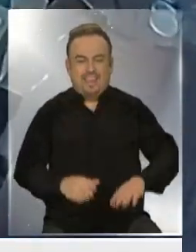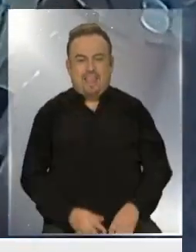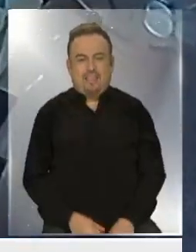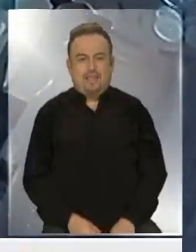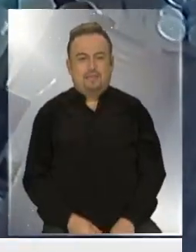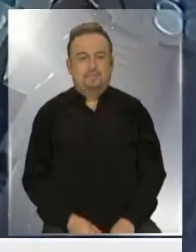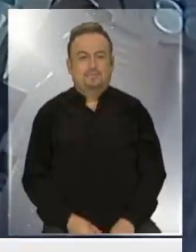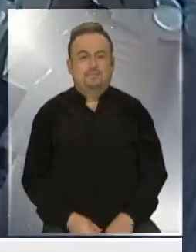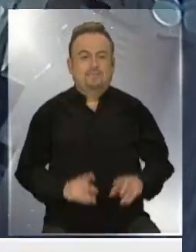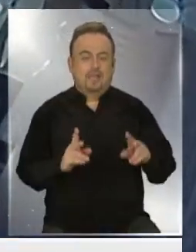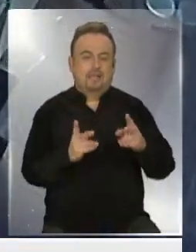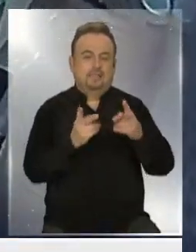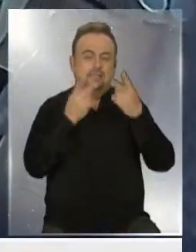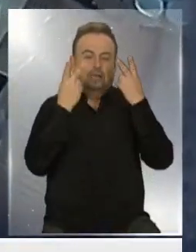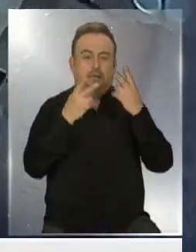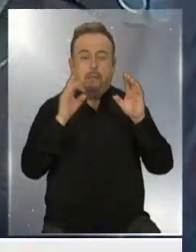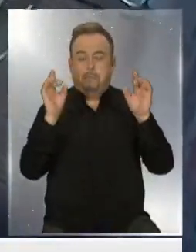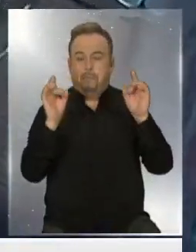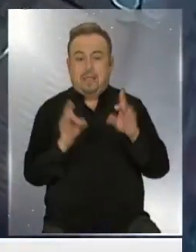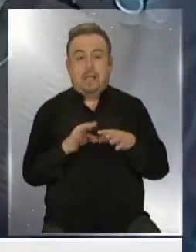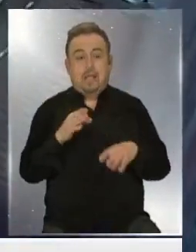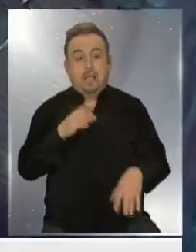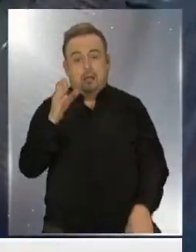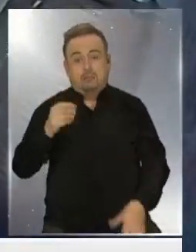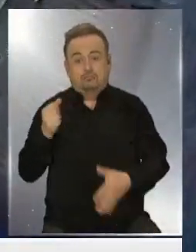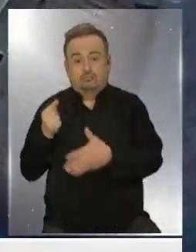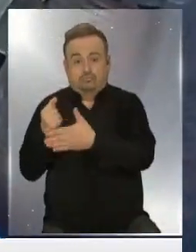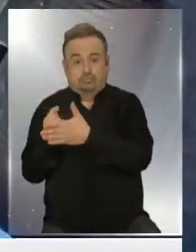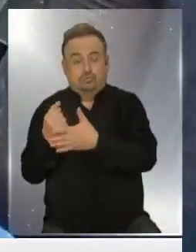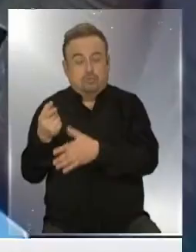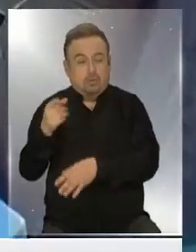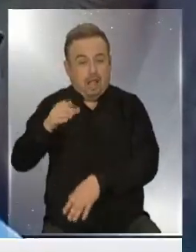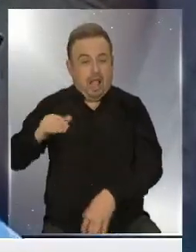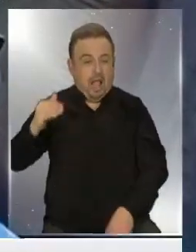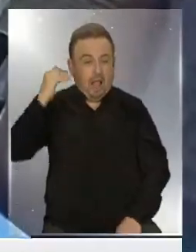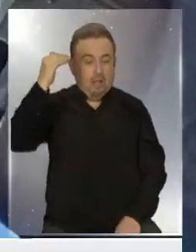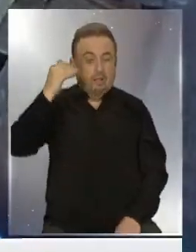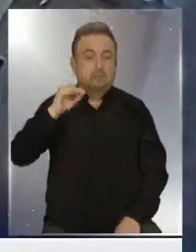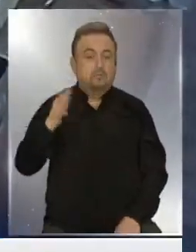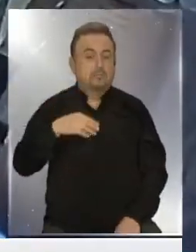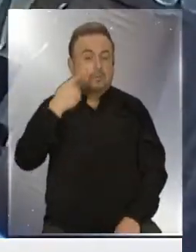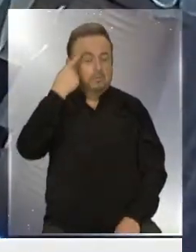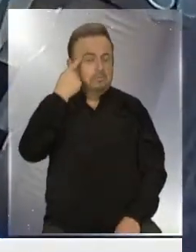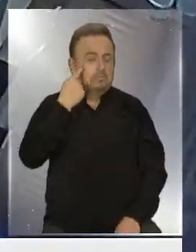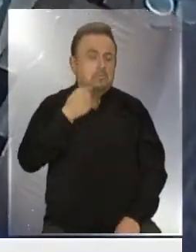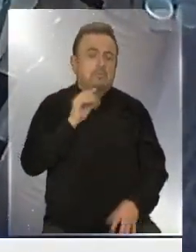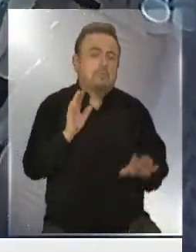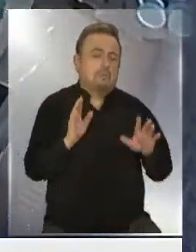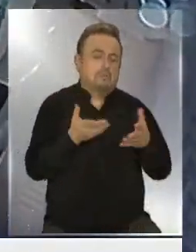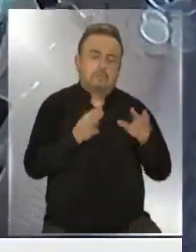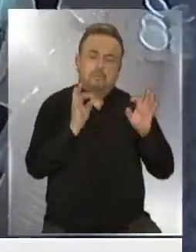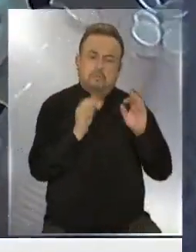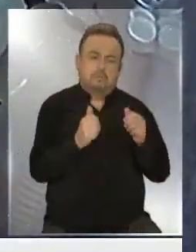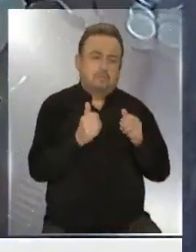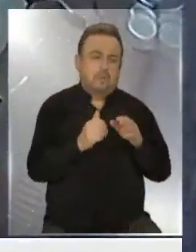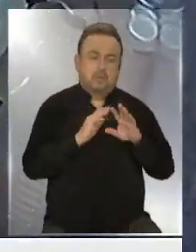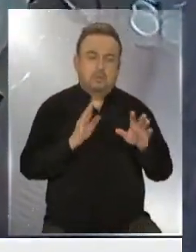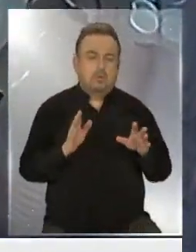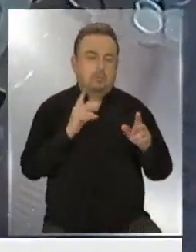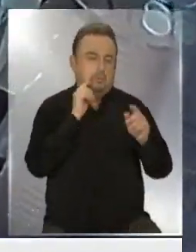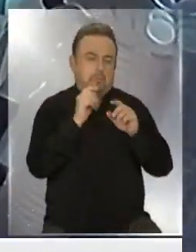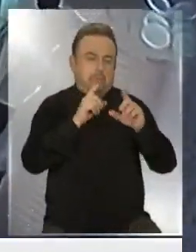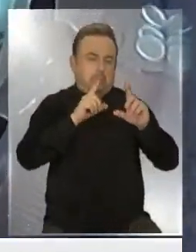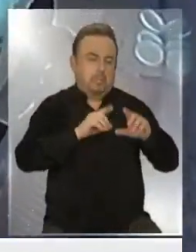absolutamente nada, y las personas que sí fueron arrolladas, como les contaba, resultaron heridas, pero están en buenas condiciones